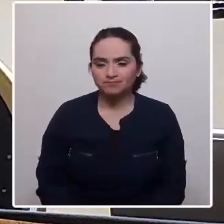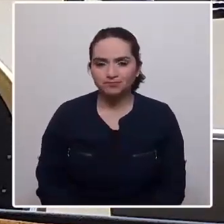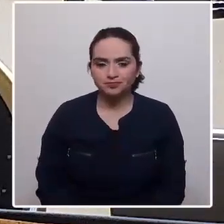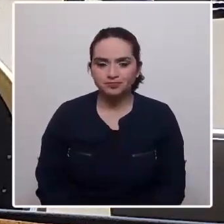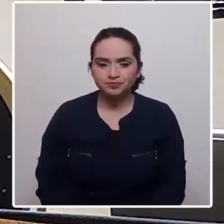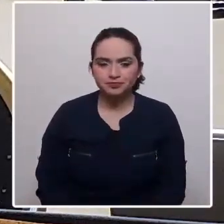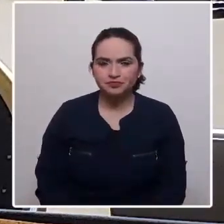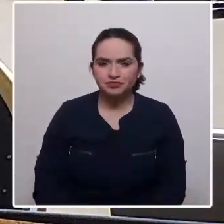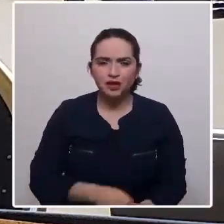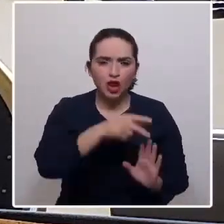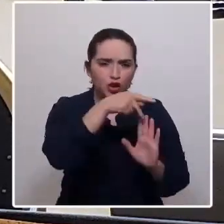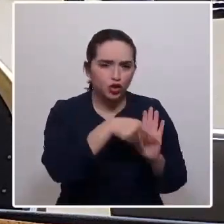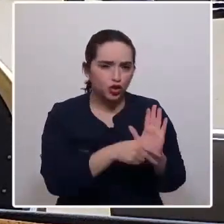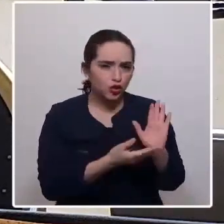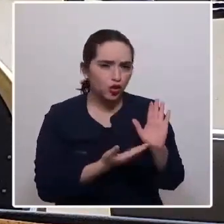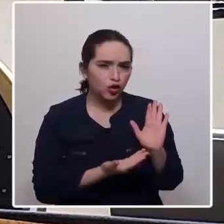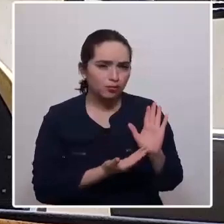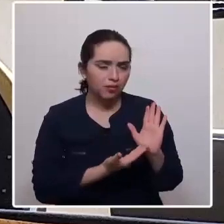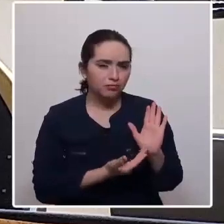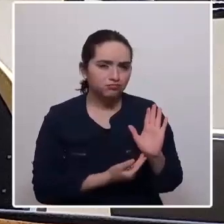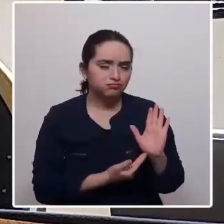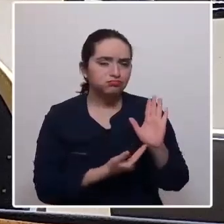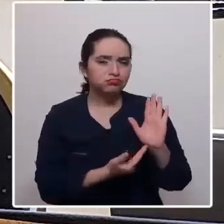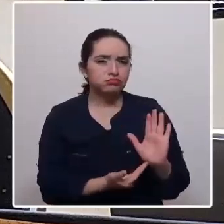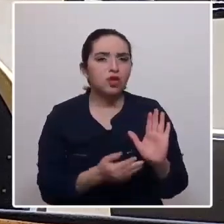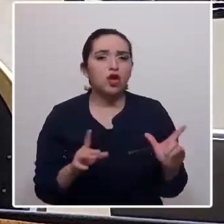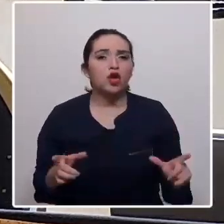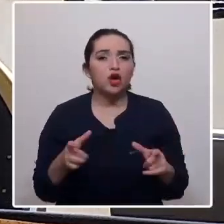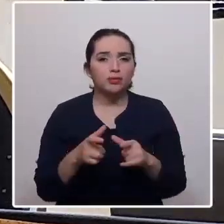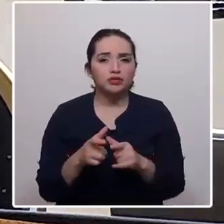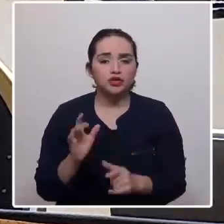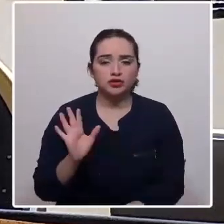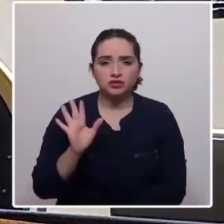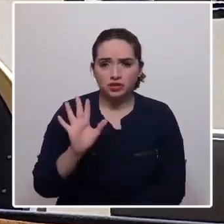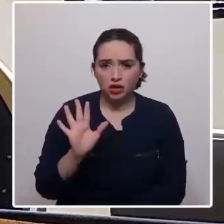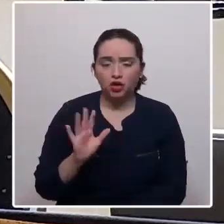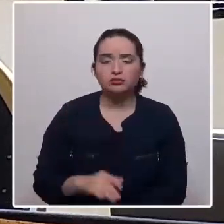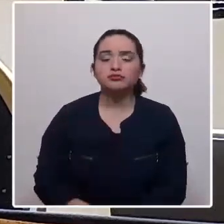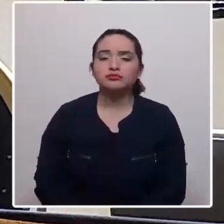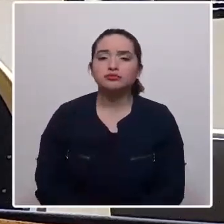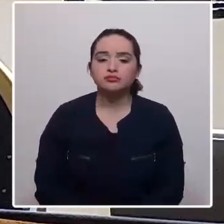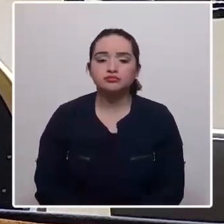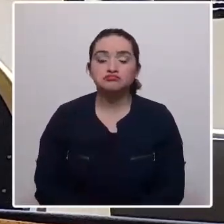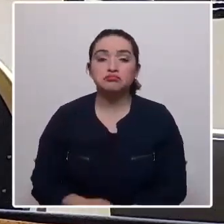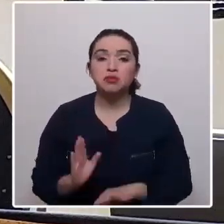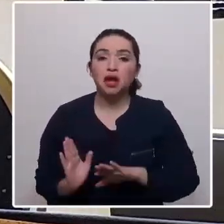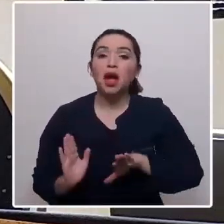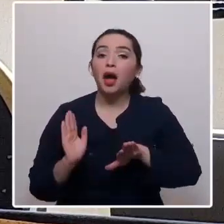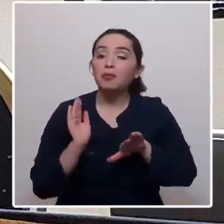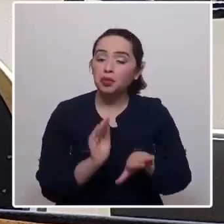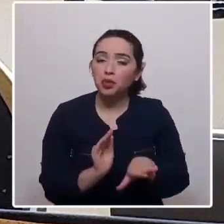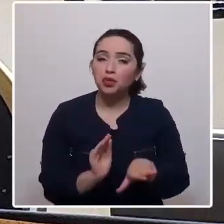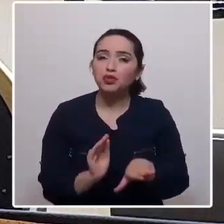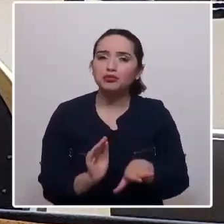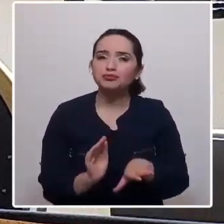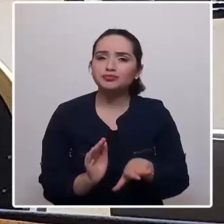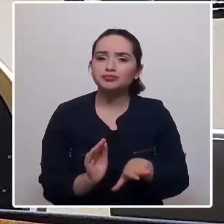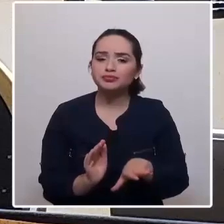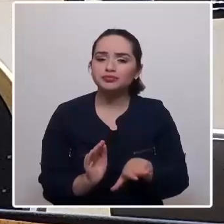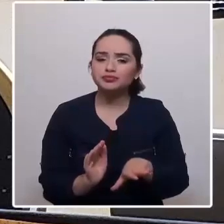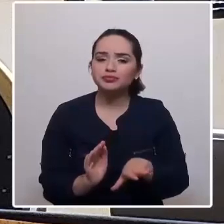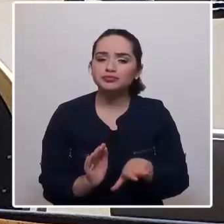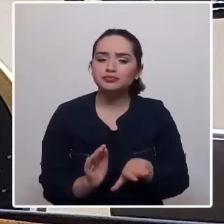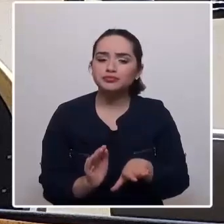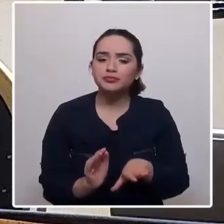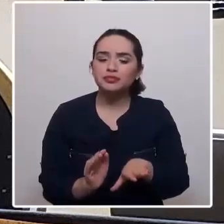esta norma la presentamos en la Comisión 5, ¿cierto?, a donde fue apoyada unánimemente, incluso, por ejemplo,